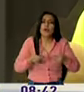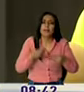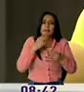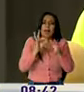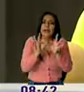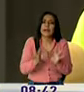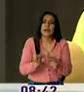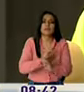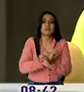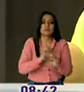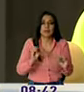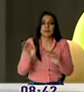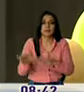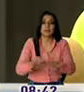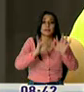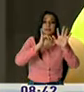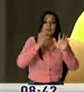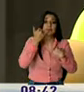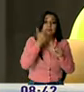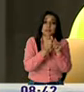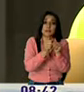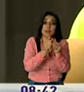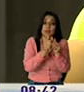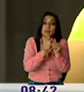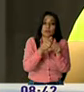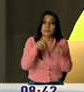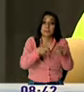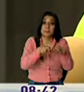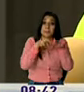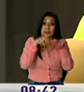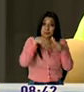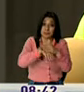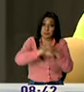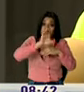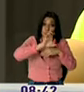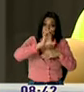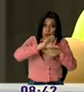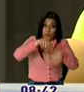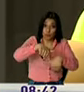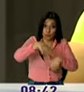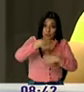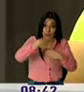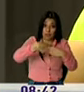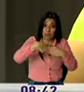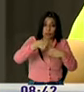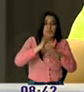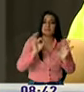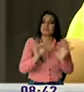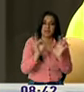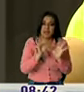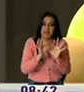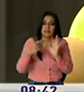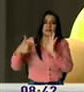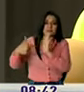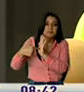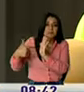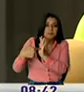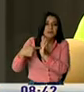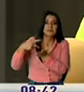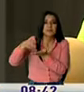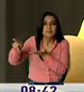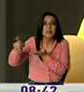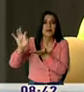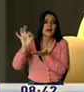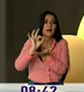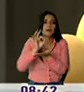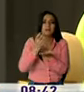6 de estos teléfonos no están homologados, es decir, han ingresado ilegalmente al país, evadiendo los tributos y